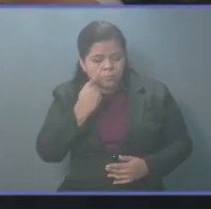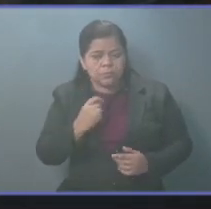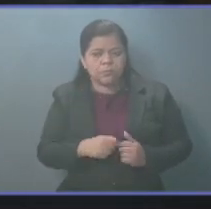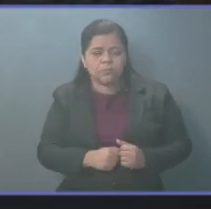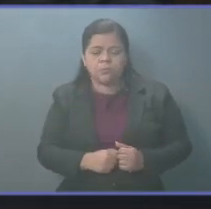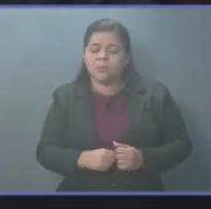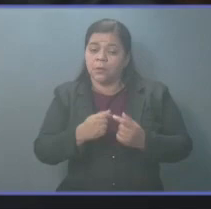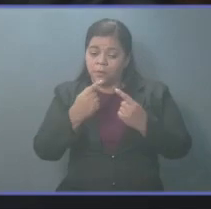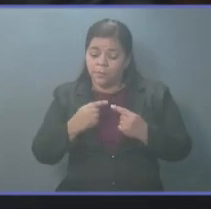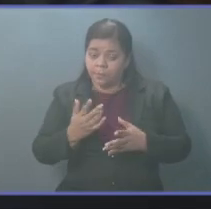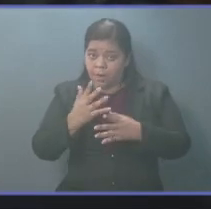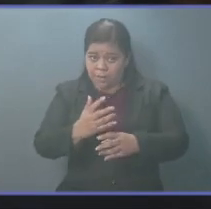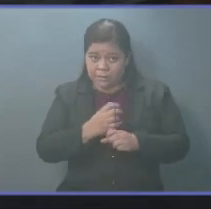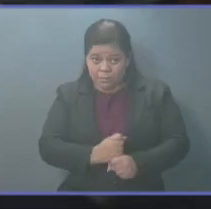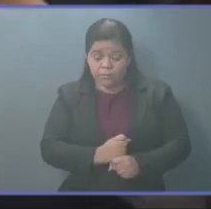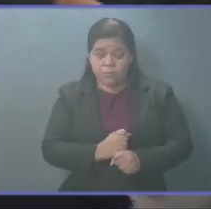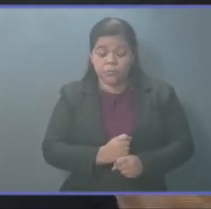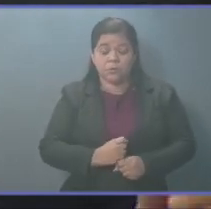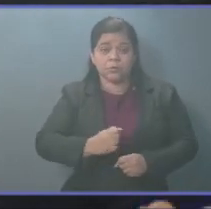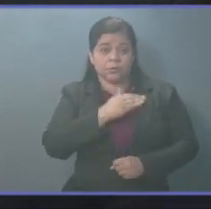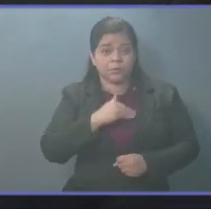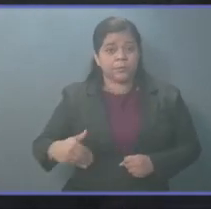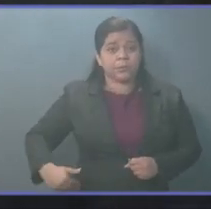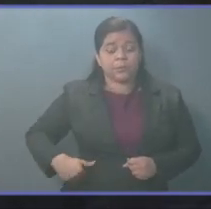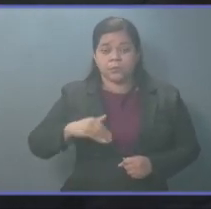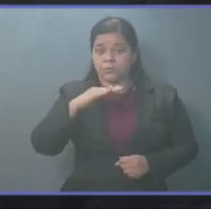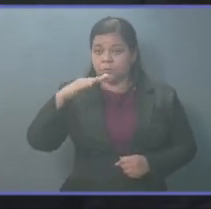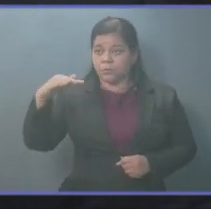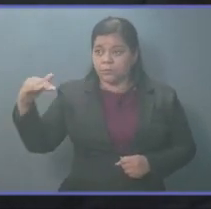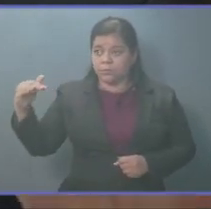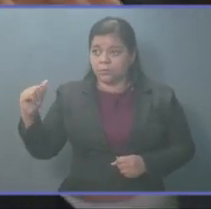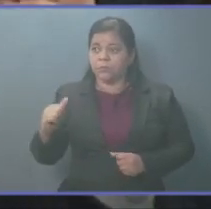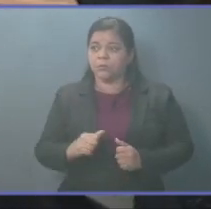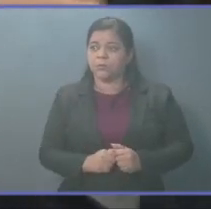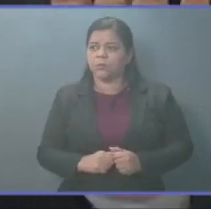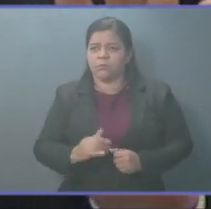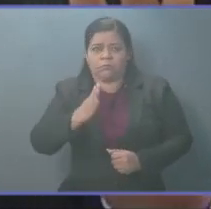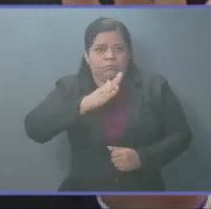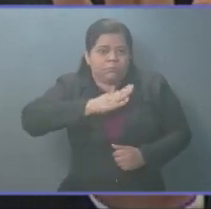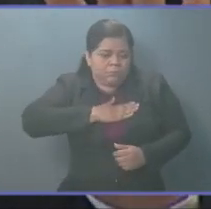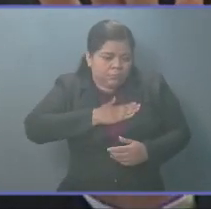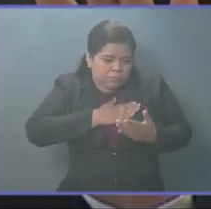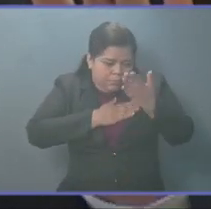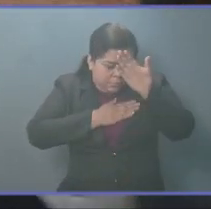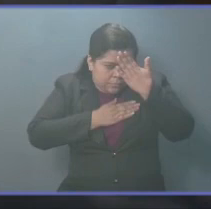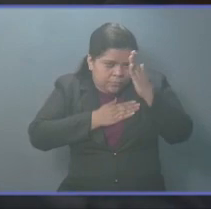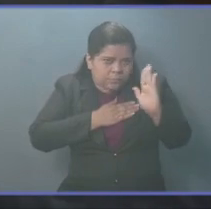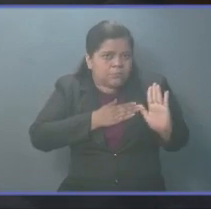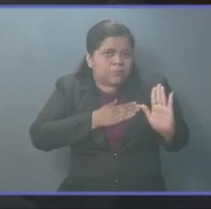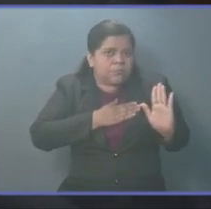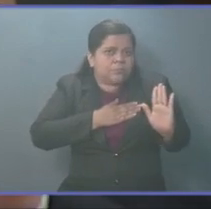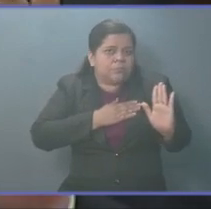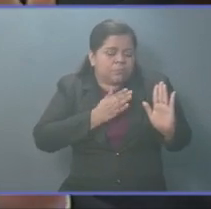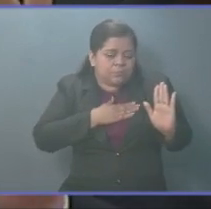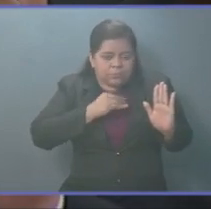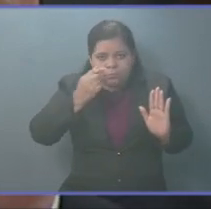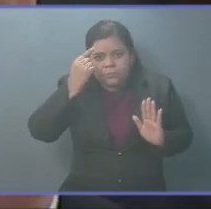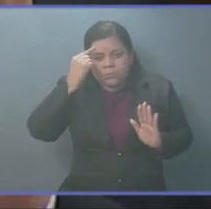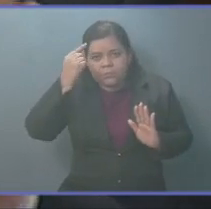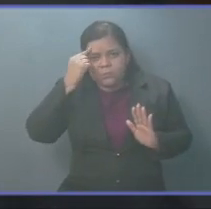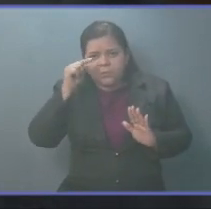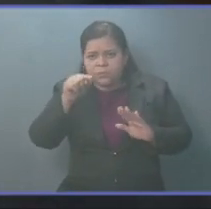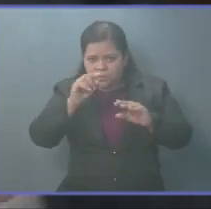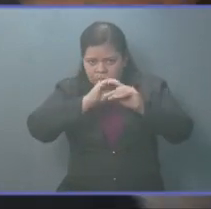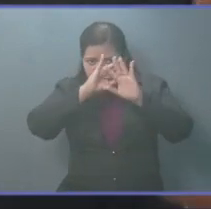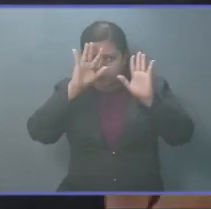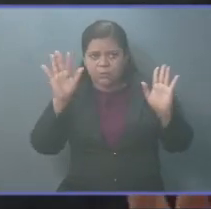a darle seguridad al señor presidente de la República, yo me imagino que usted debe tener claro